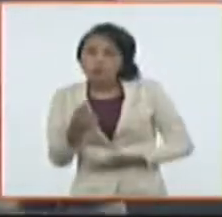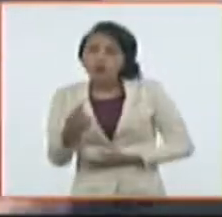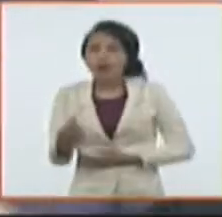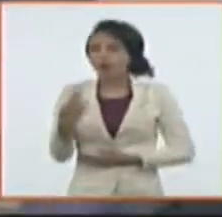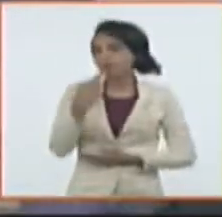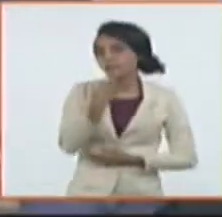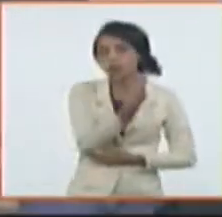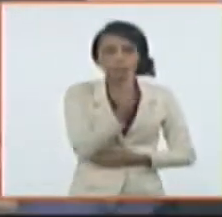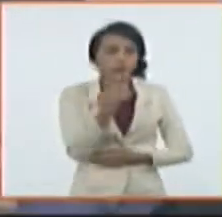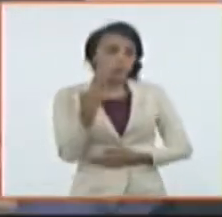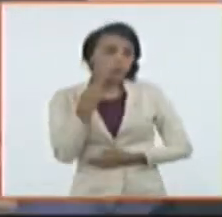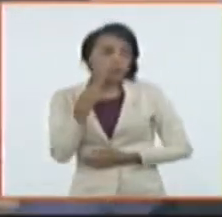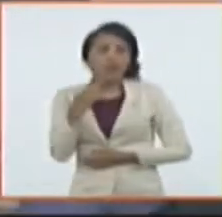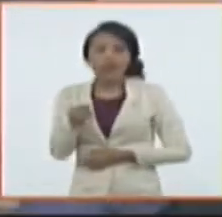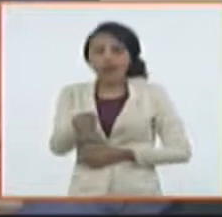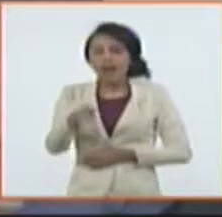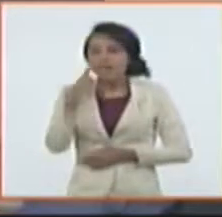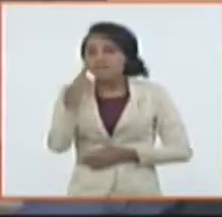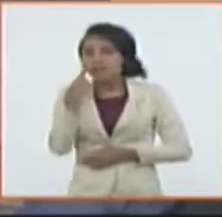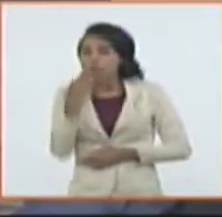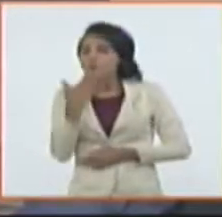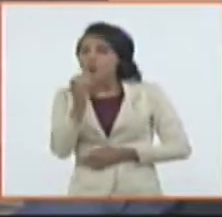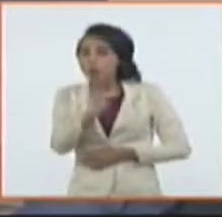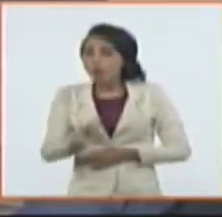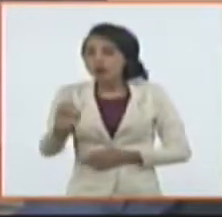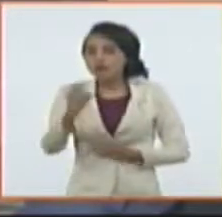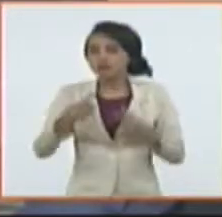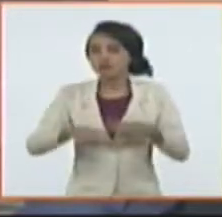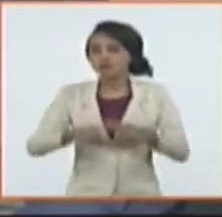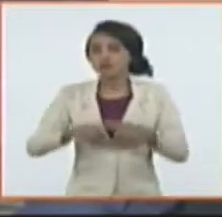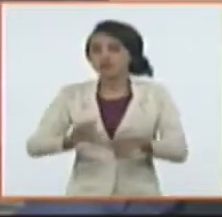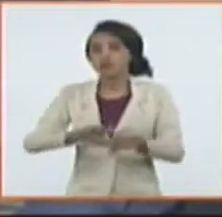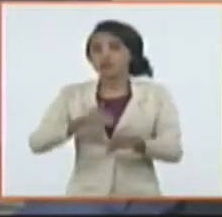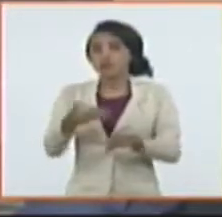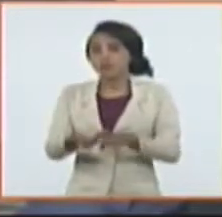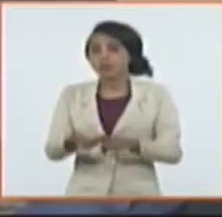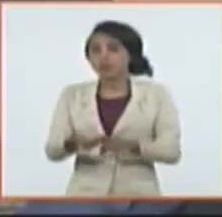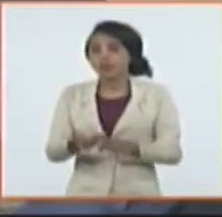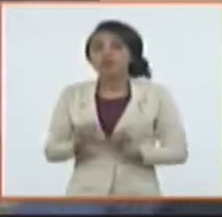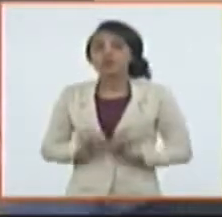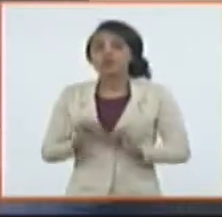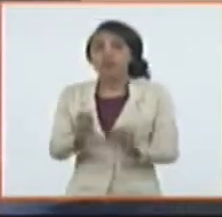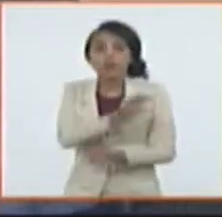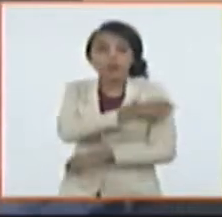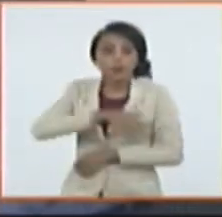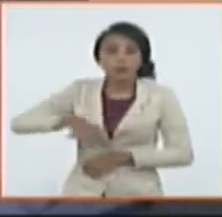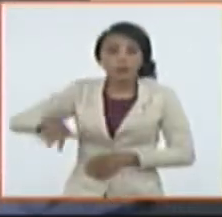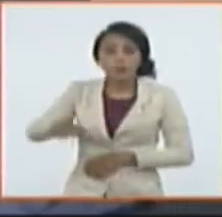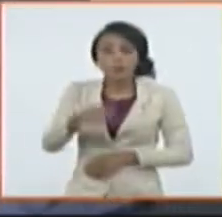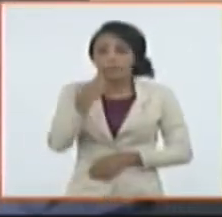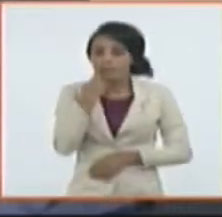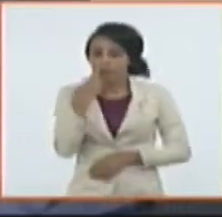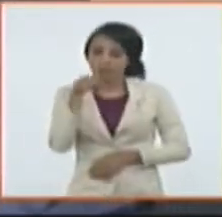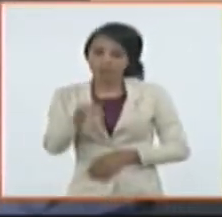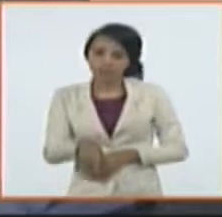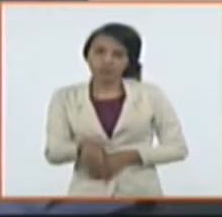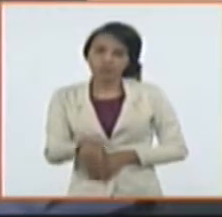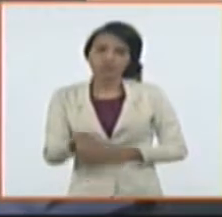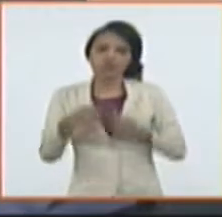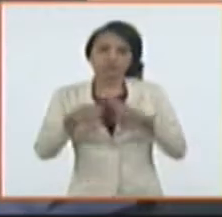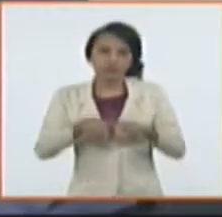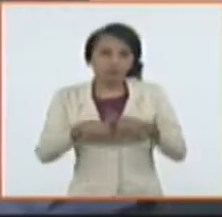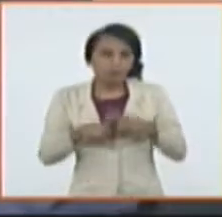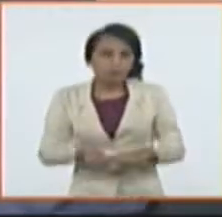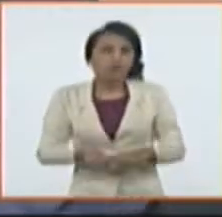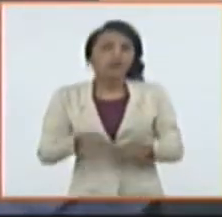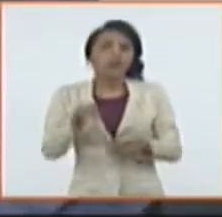organizar esas soluciones. Y después tenemos que ir de nuevo a compartir con la población qué cosas vamos a llevar adelante, tener en